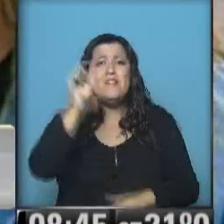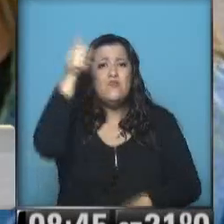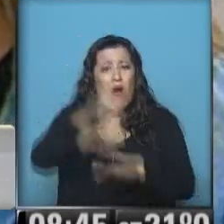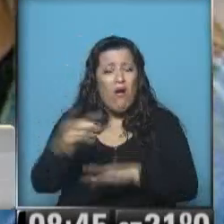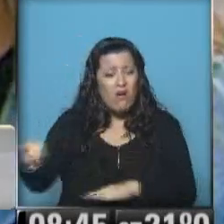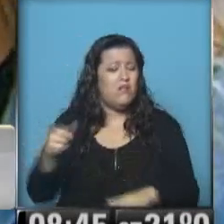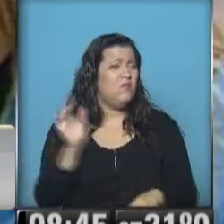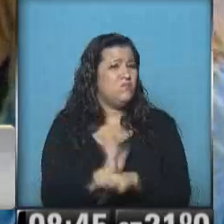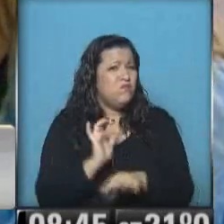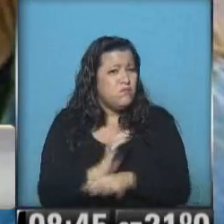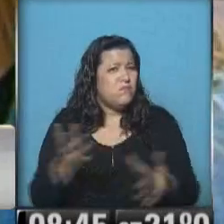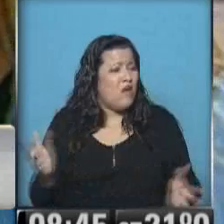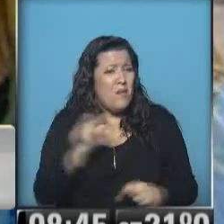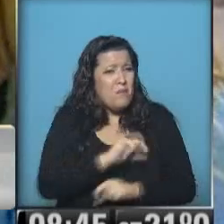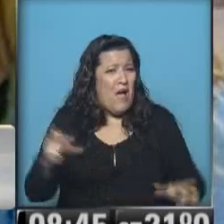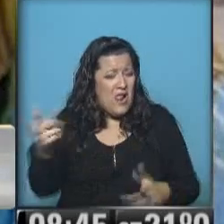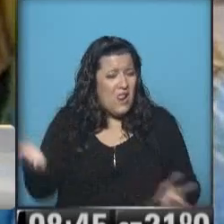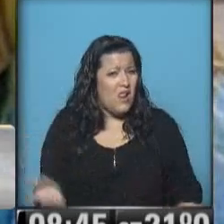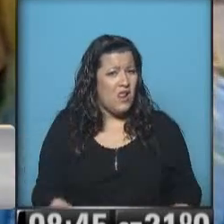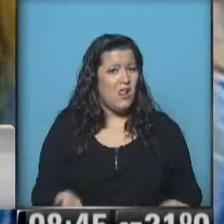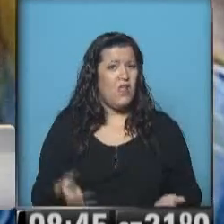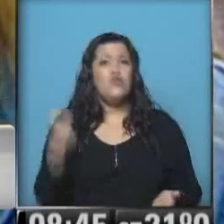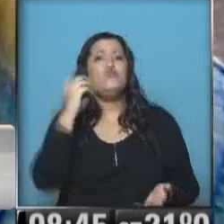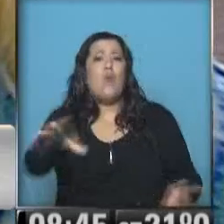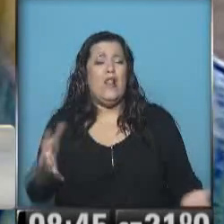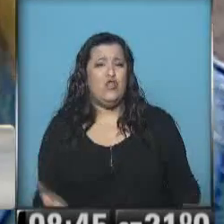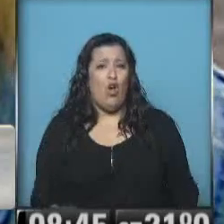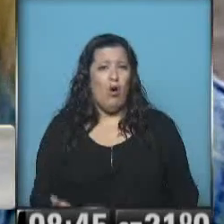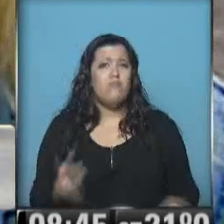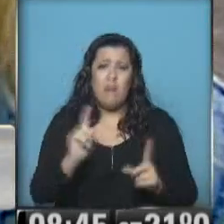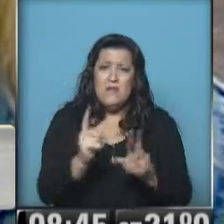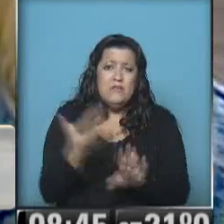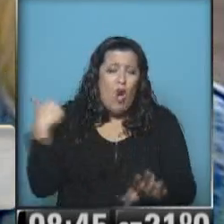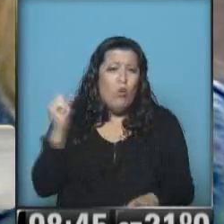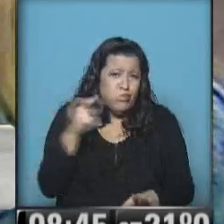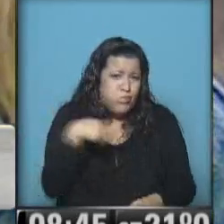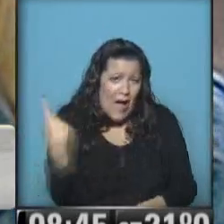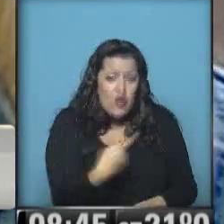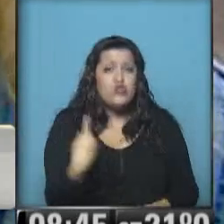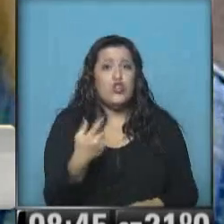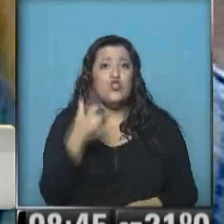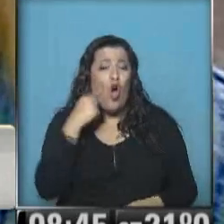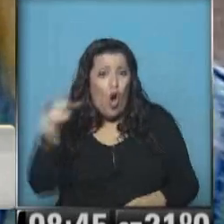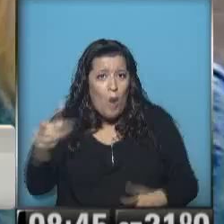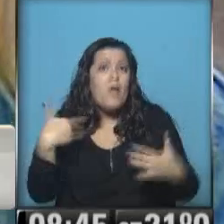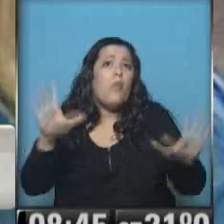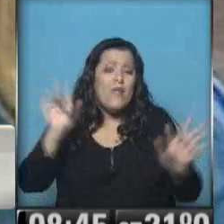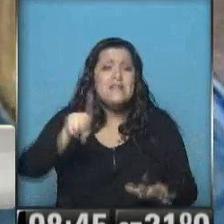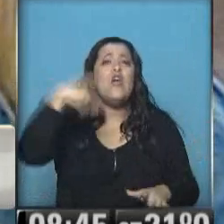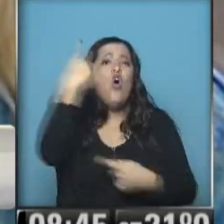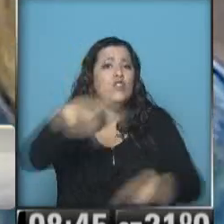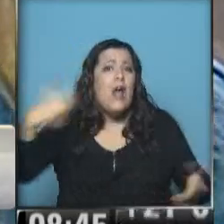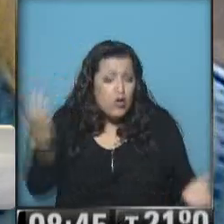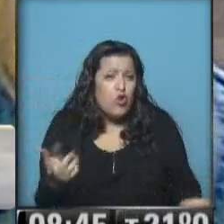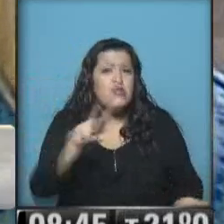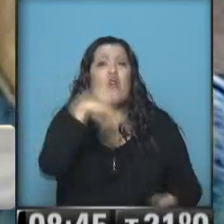nacido y suelto porque así como nos pasó a nosotros este tipo puede estar haciendo alguna otra cosa